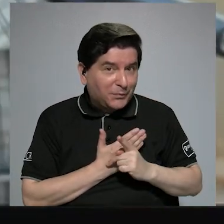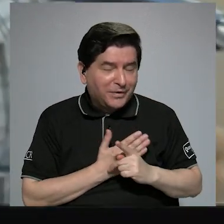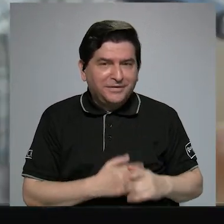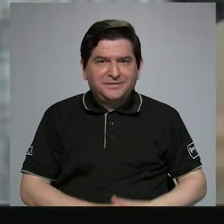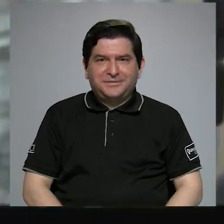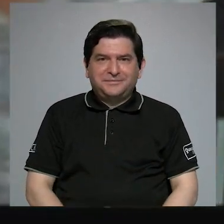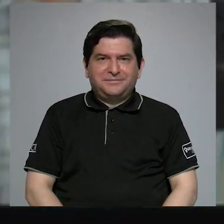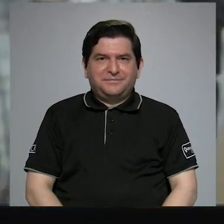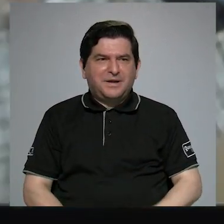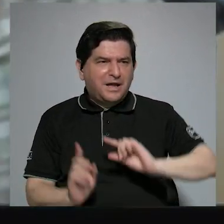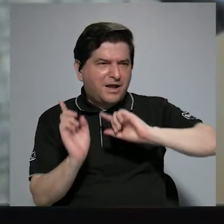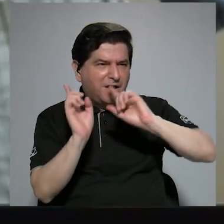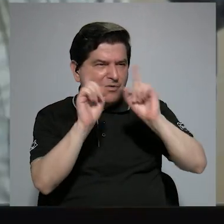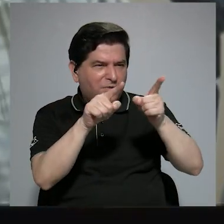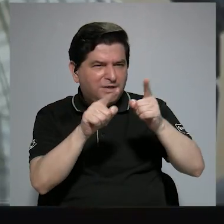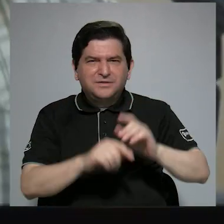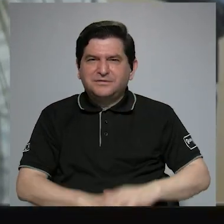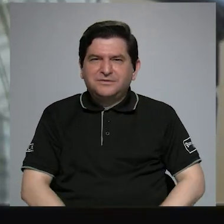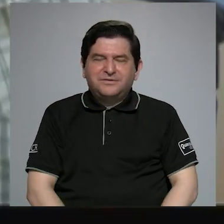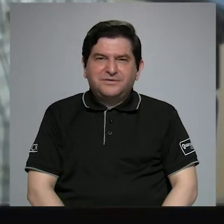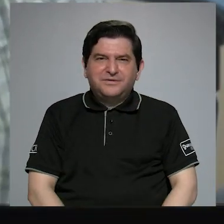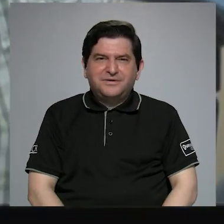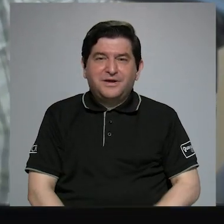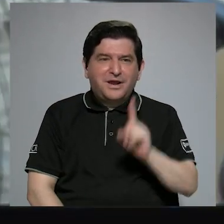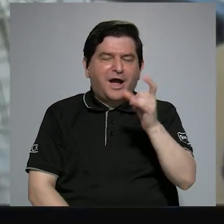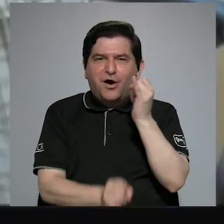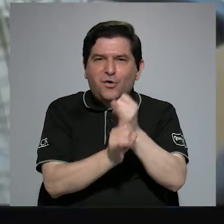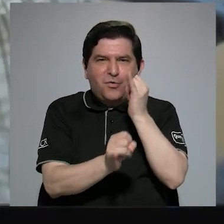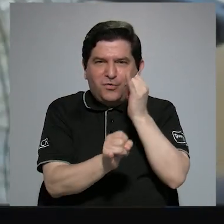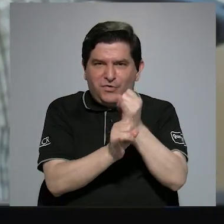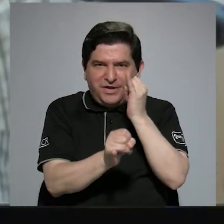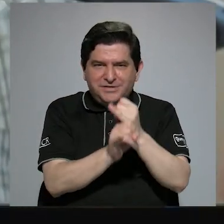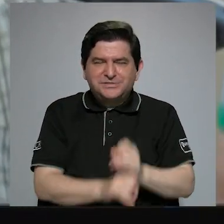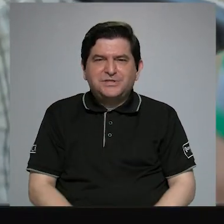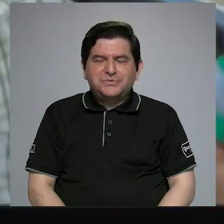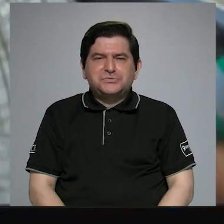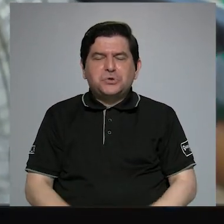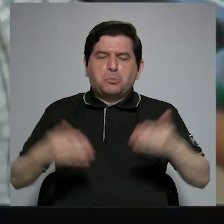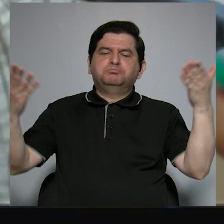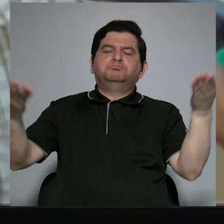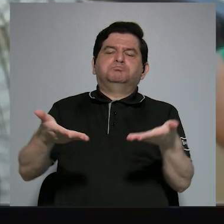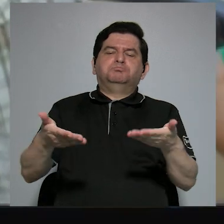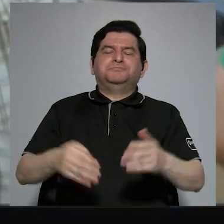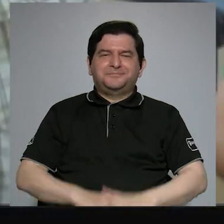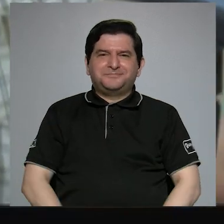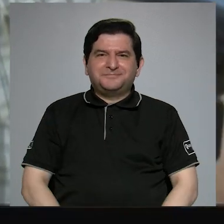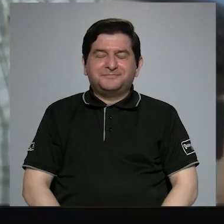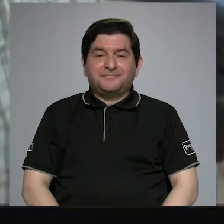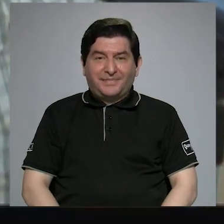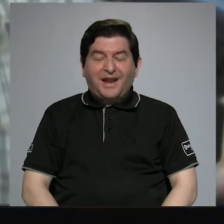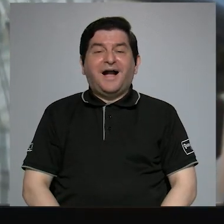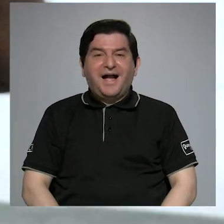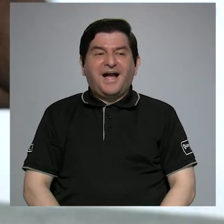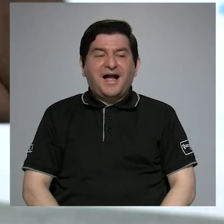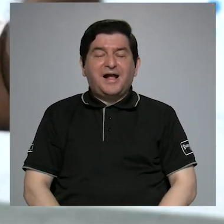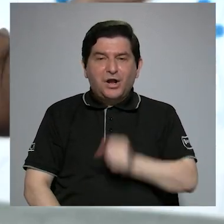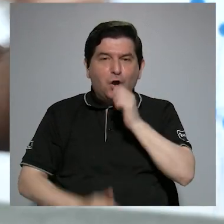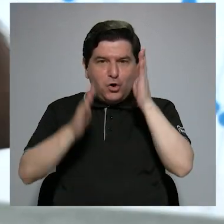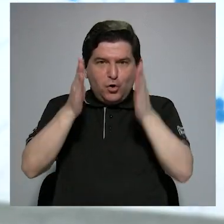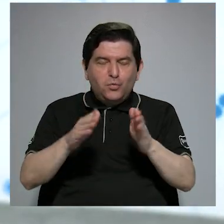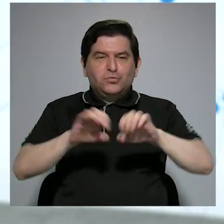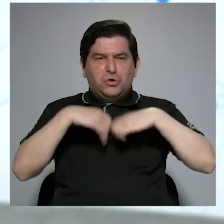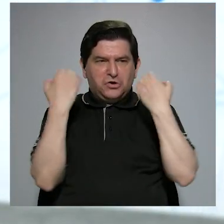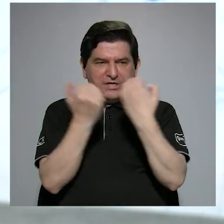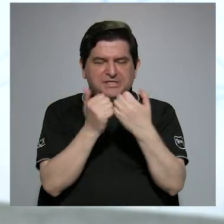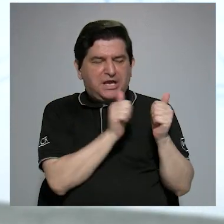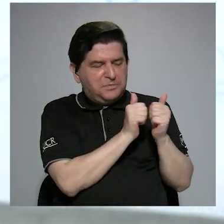programas, cuando llegamos a una institución que nos recibieron, entonces, ¿verdad?, nosotros llegamos con los locutores, los